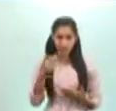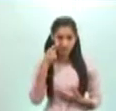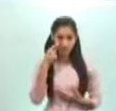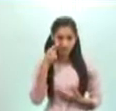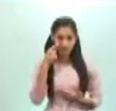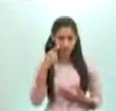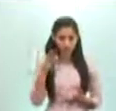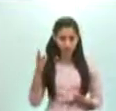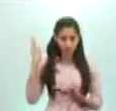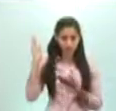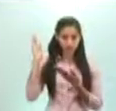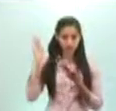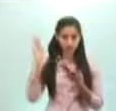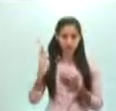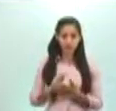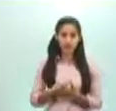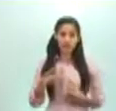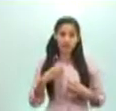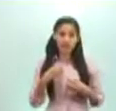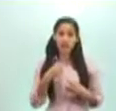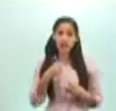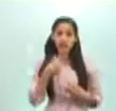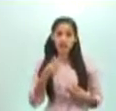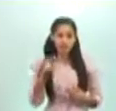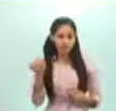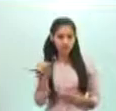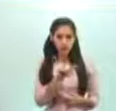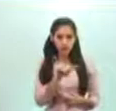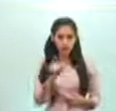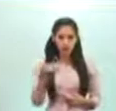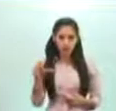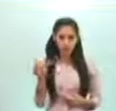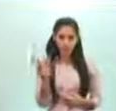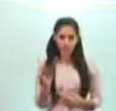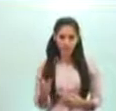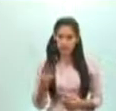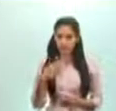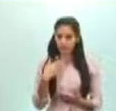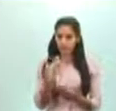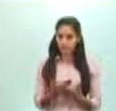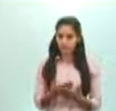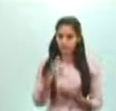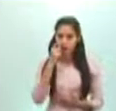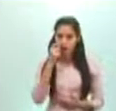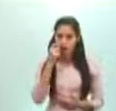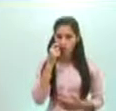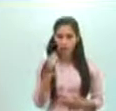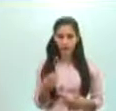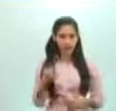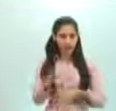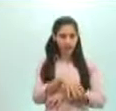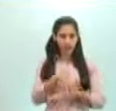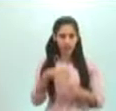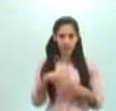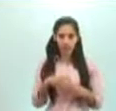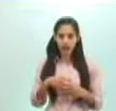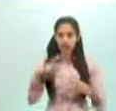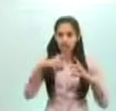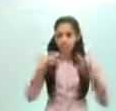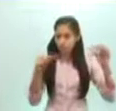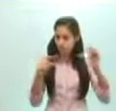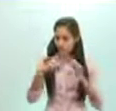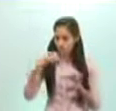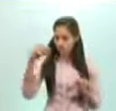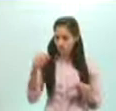diapositiva, dio cabida por igual en su verso al hombre, al insecto, a las constelaciones, a